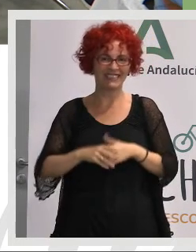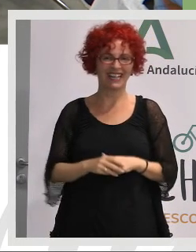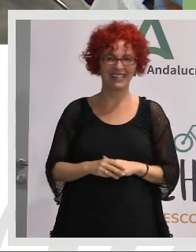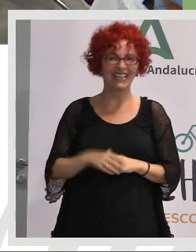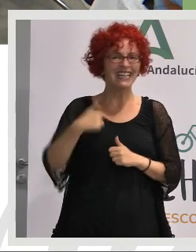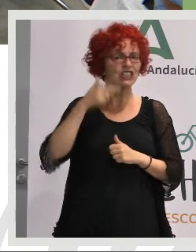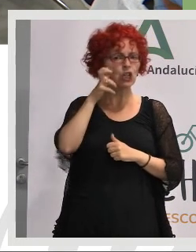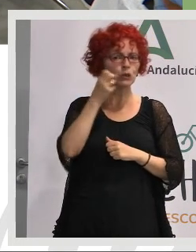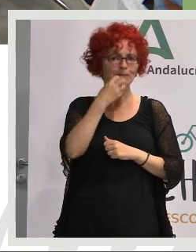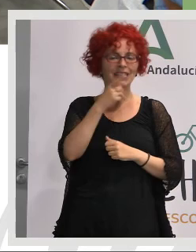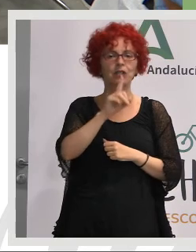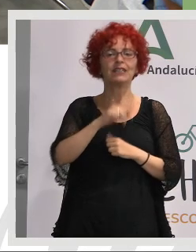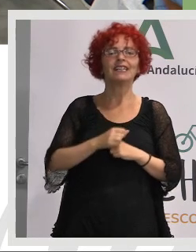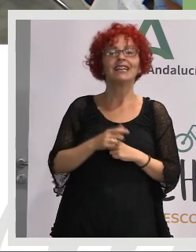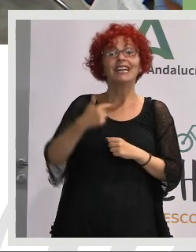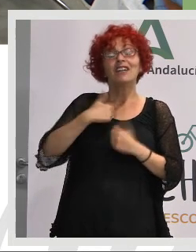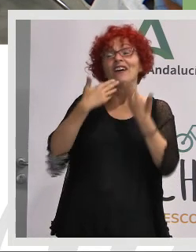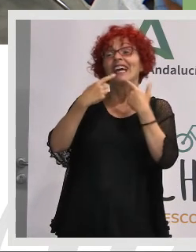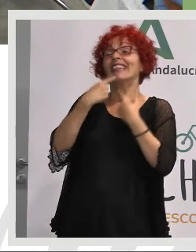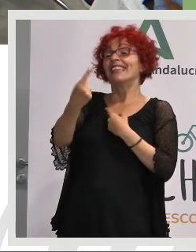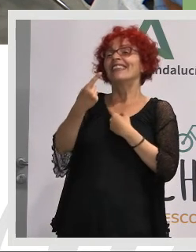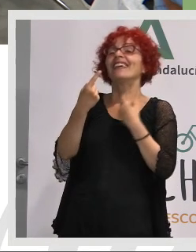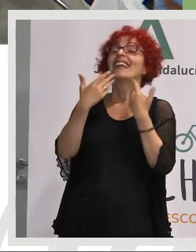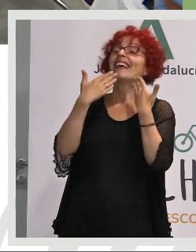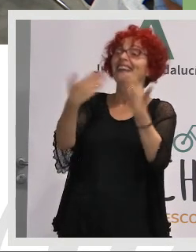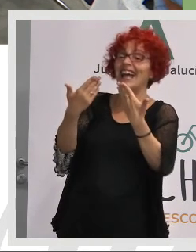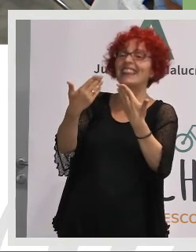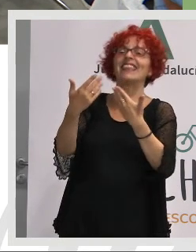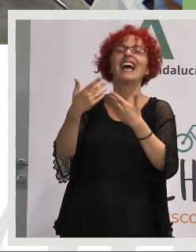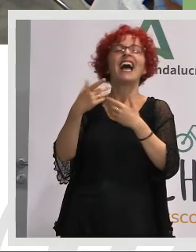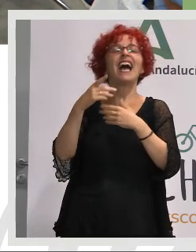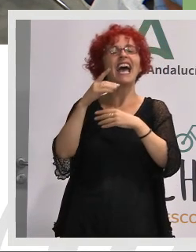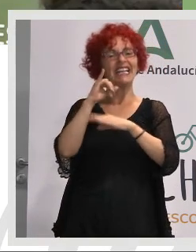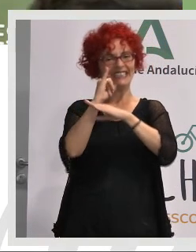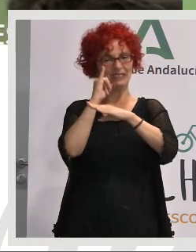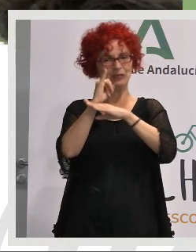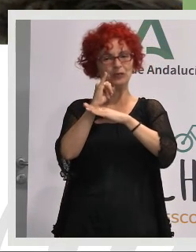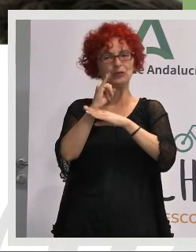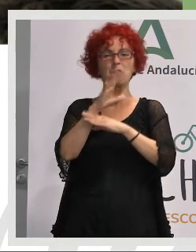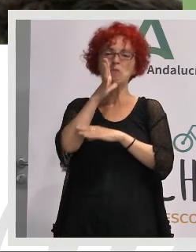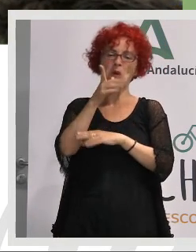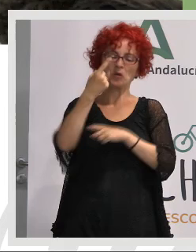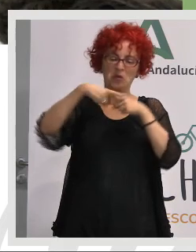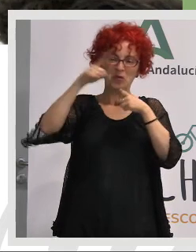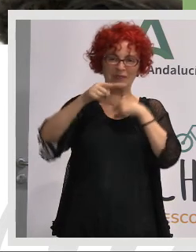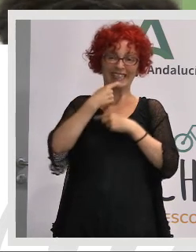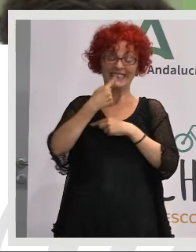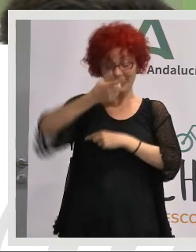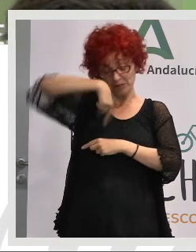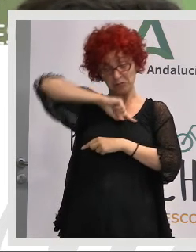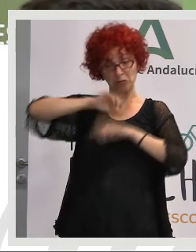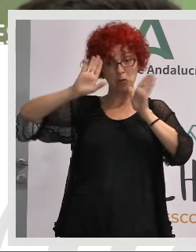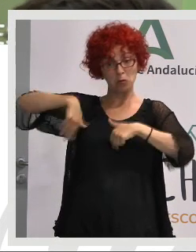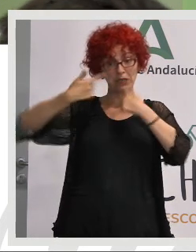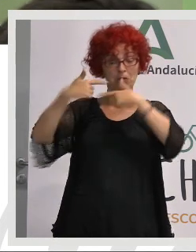Muchas gracias al Instituto Carlos Cano de los Barrios y vamos ya al último accesit. Colegio de